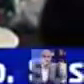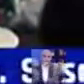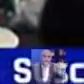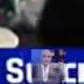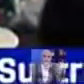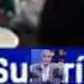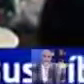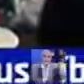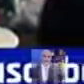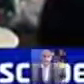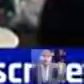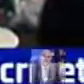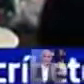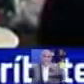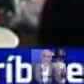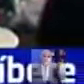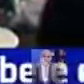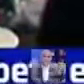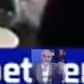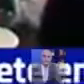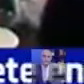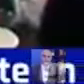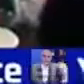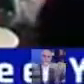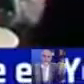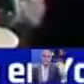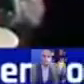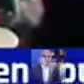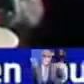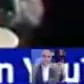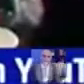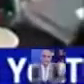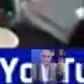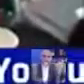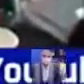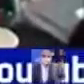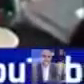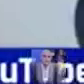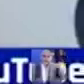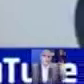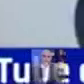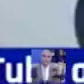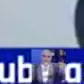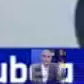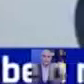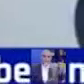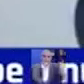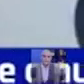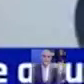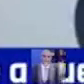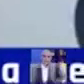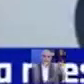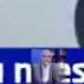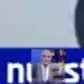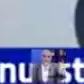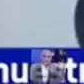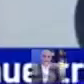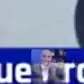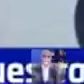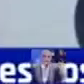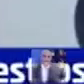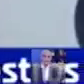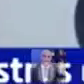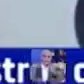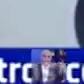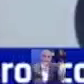como tantos otros personajes, dio la puñalada, y ahora esta senadora panista con